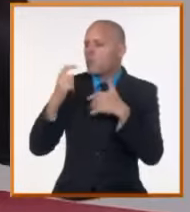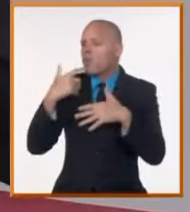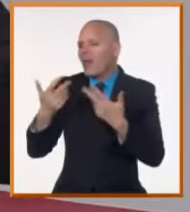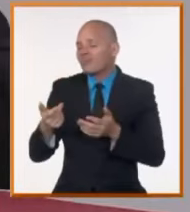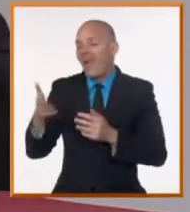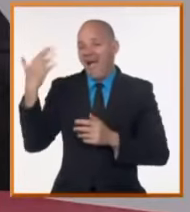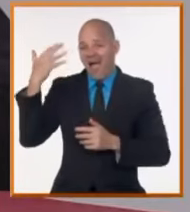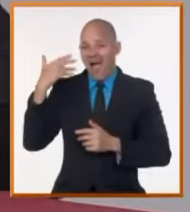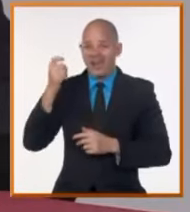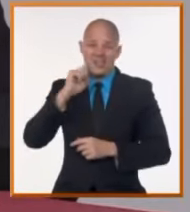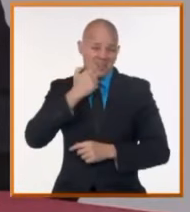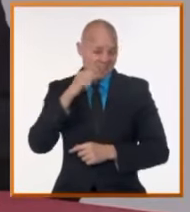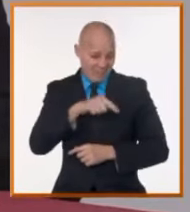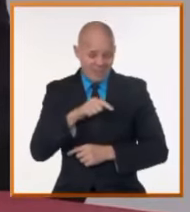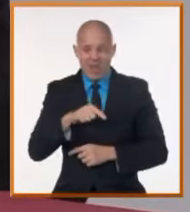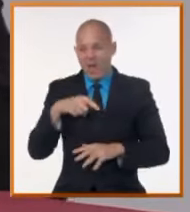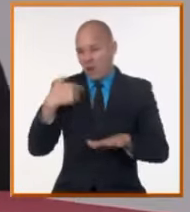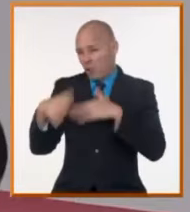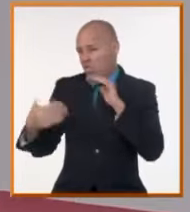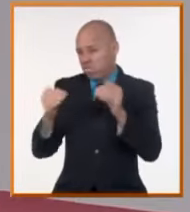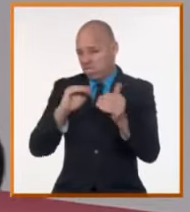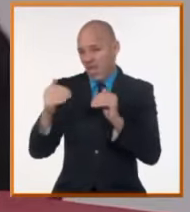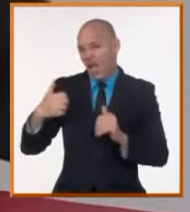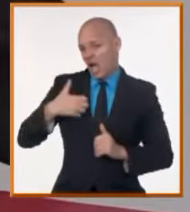Es en ese instante quizás